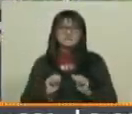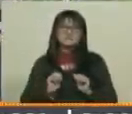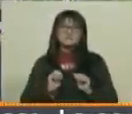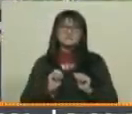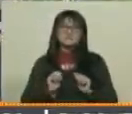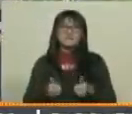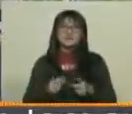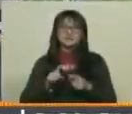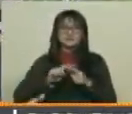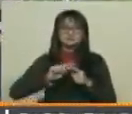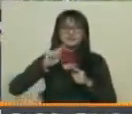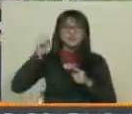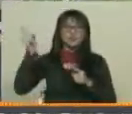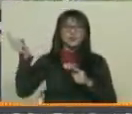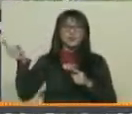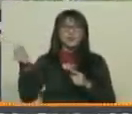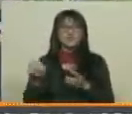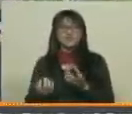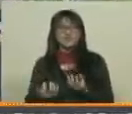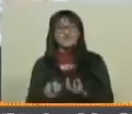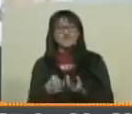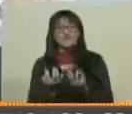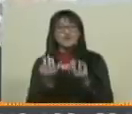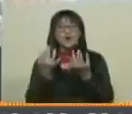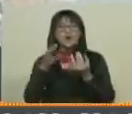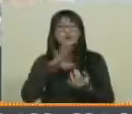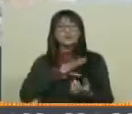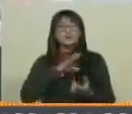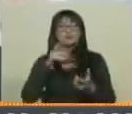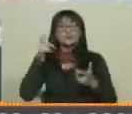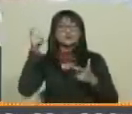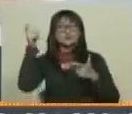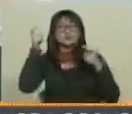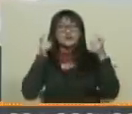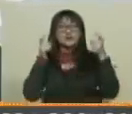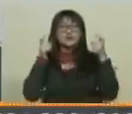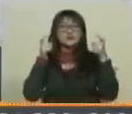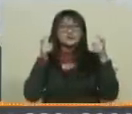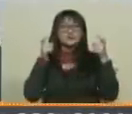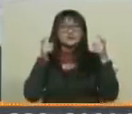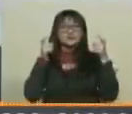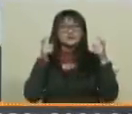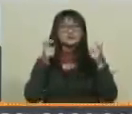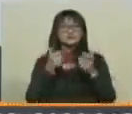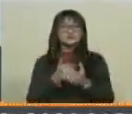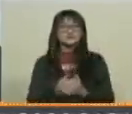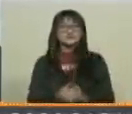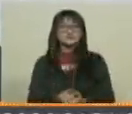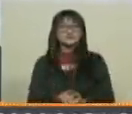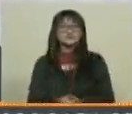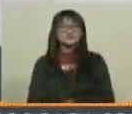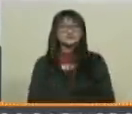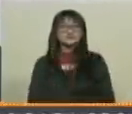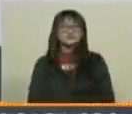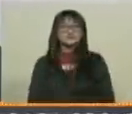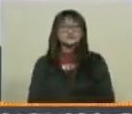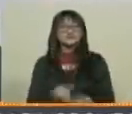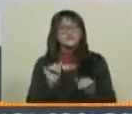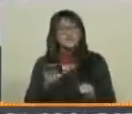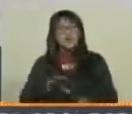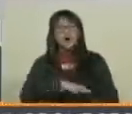al traslado del fuego sagrado del comandante supremo Hugo Chávez, con esa interpretación de esa